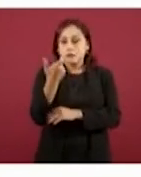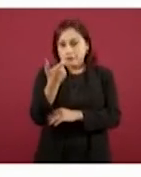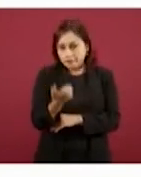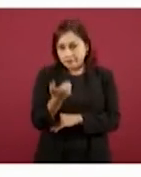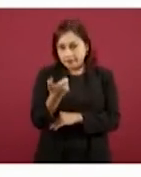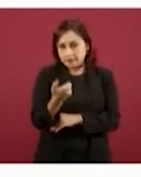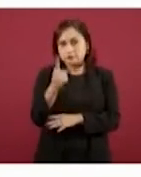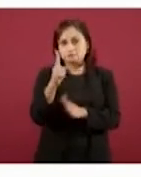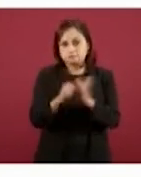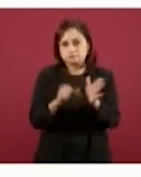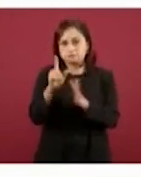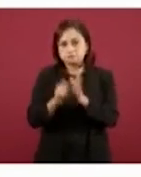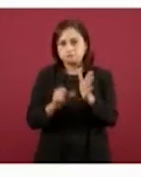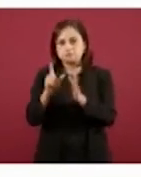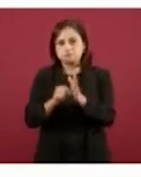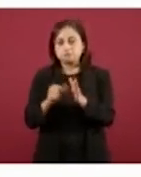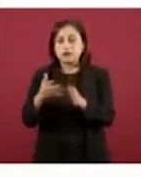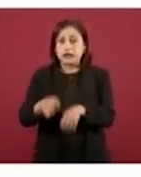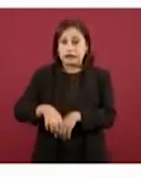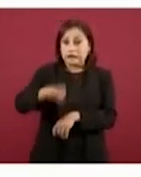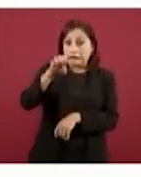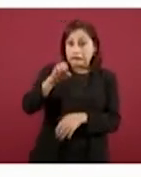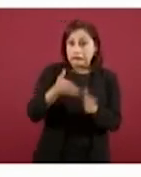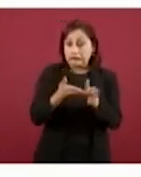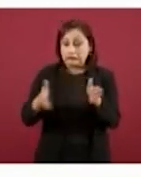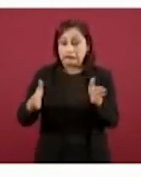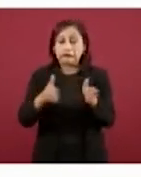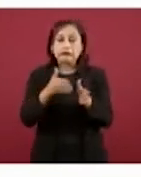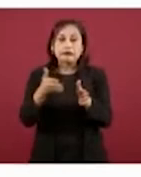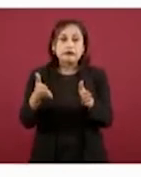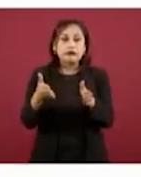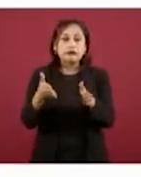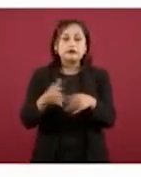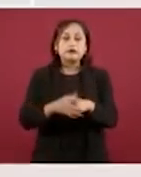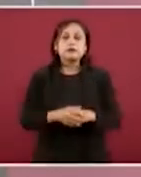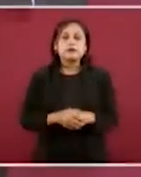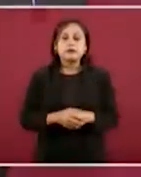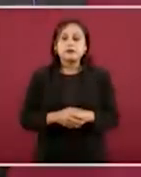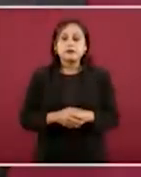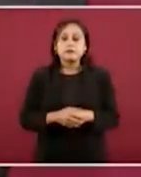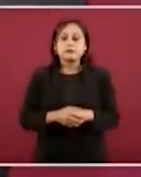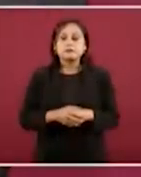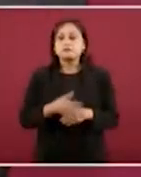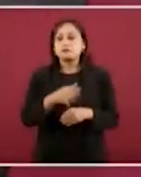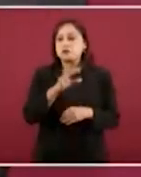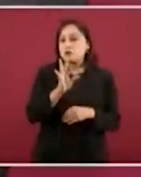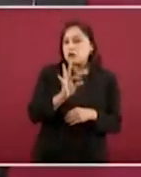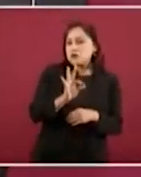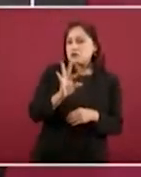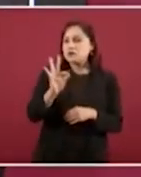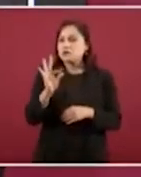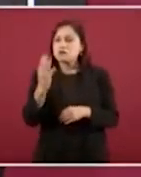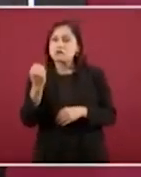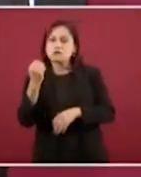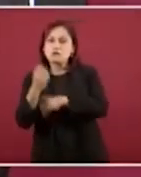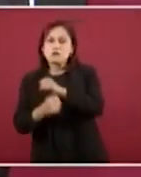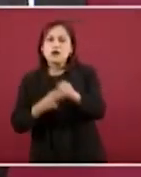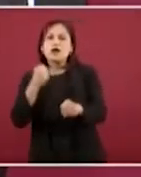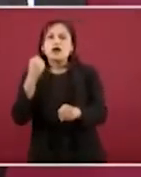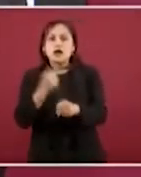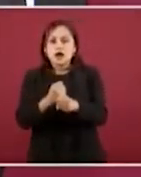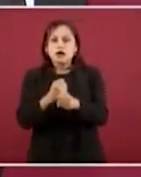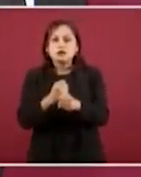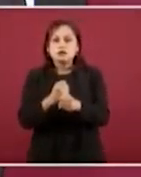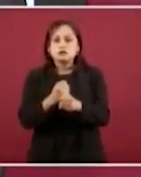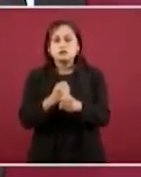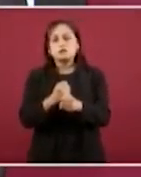mensuales sus rangos de edad están concentrados principalmente en el grupo entre 40 y 49 años y más de